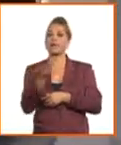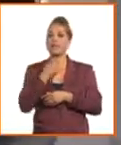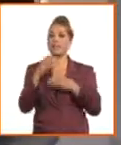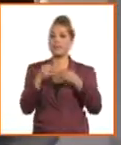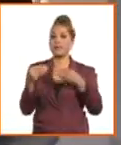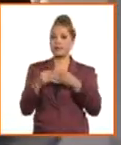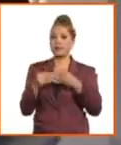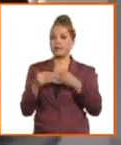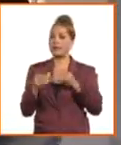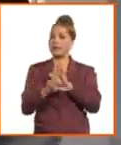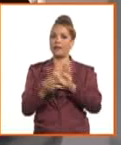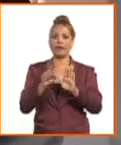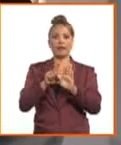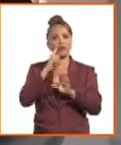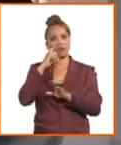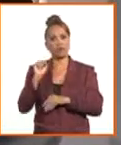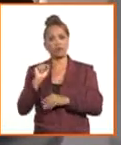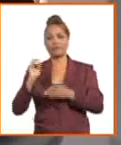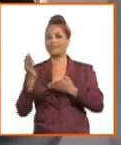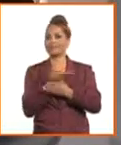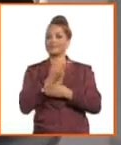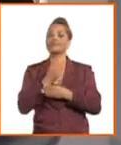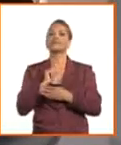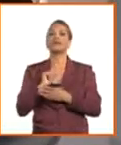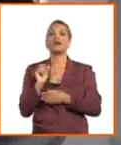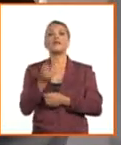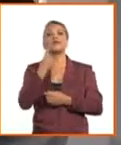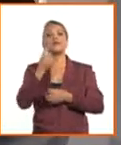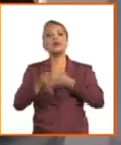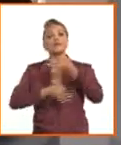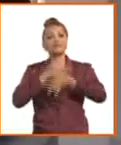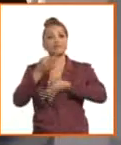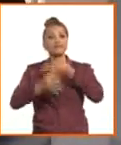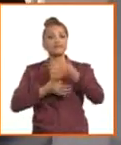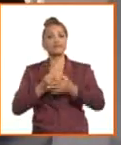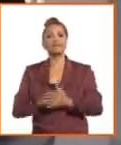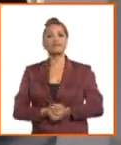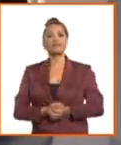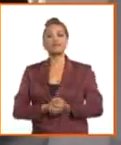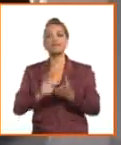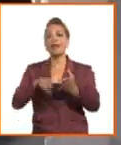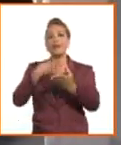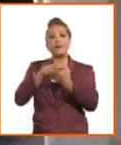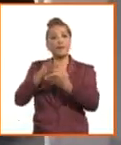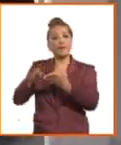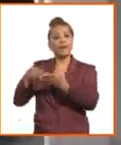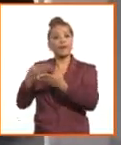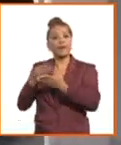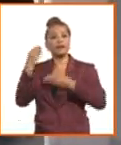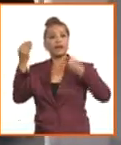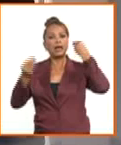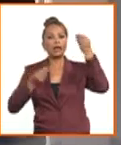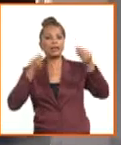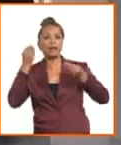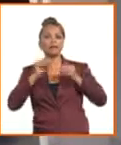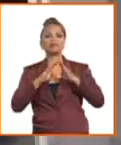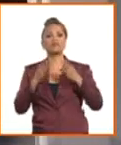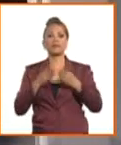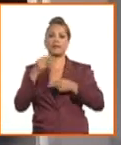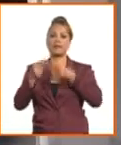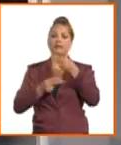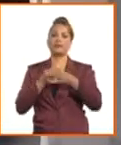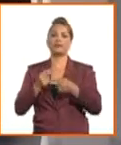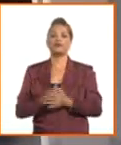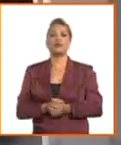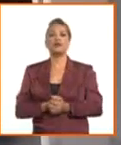que tomar en cuenta ese punto de partida. Un primer elemento que tenemos que tomar en cuenta en las propuestas y los análisis que hemos realizado. Ya he adelantado